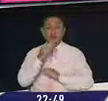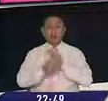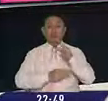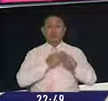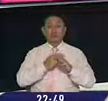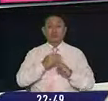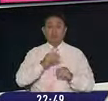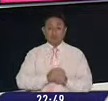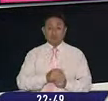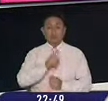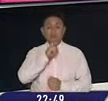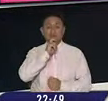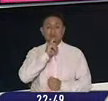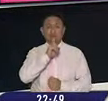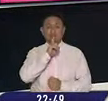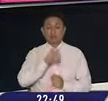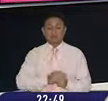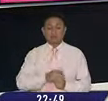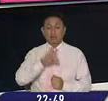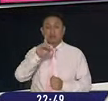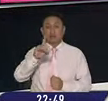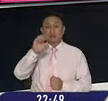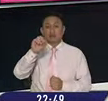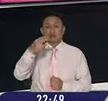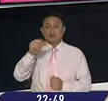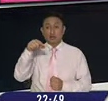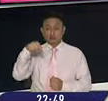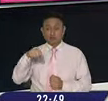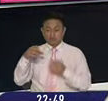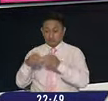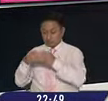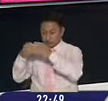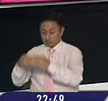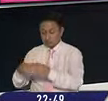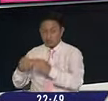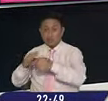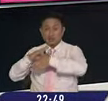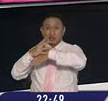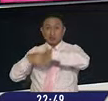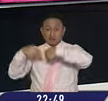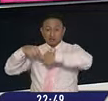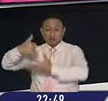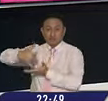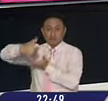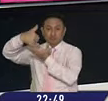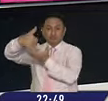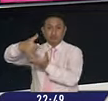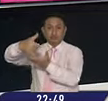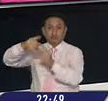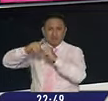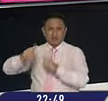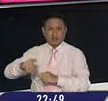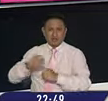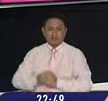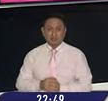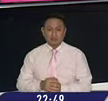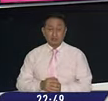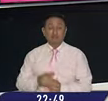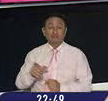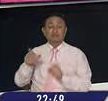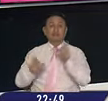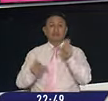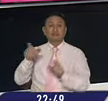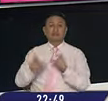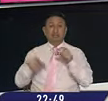Qatar, en Doha hay un espacio dedicado al fútbol sudamericano, con las Copas Libertadores, Sudamericana y réplicas de